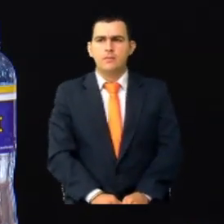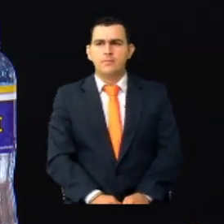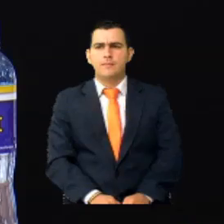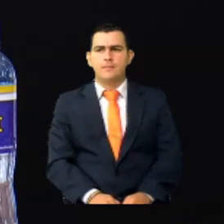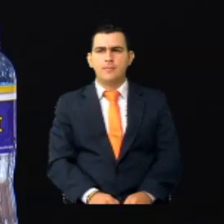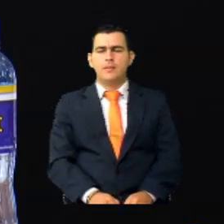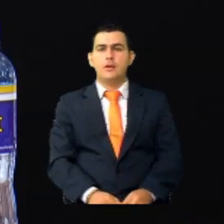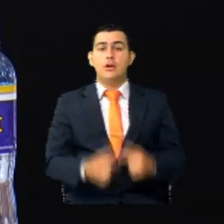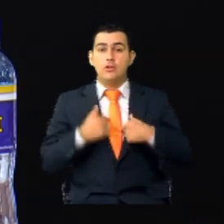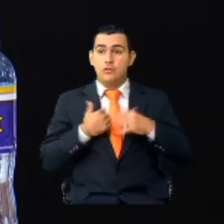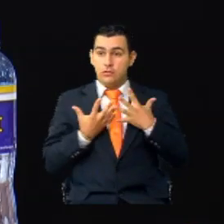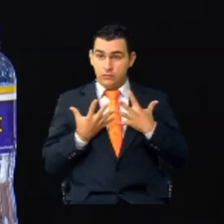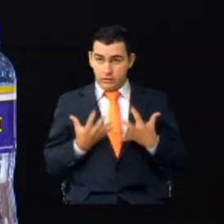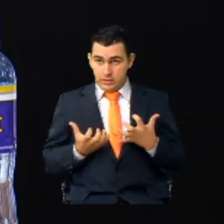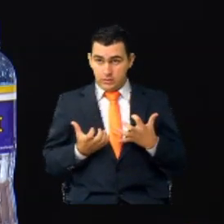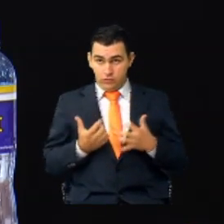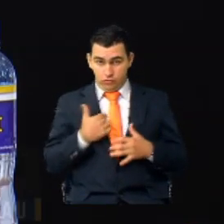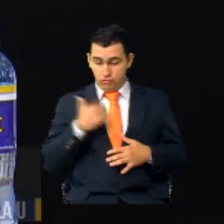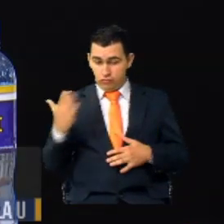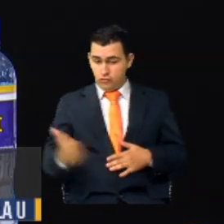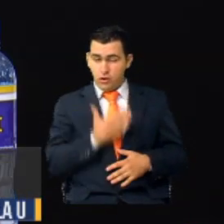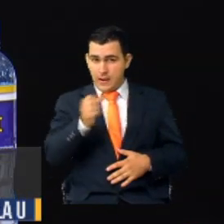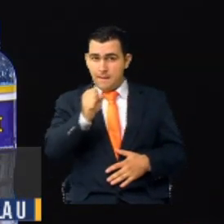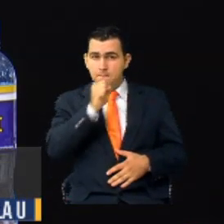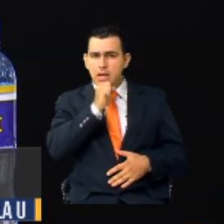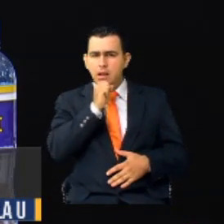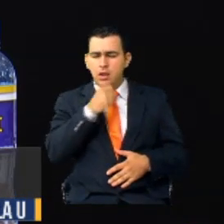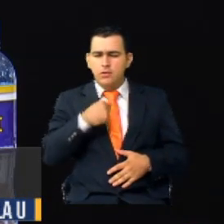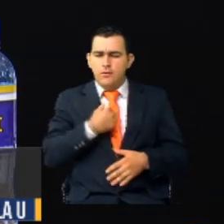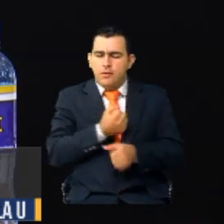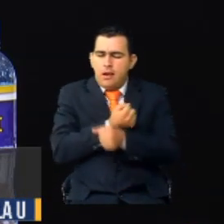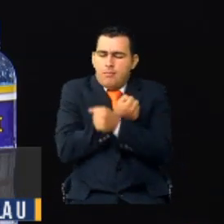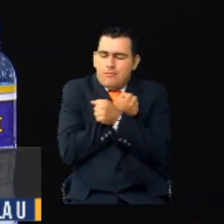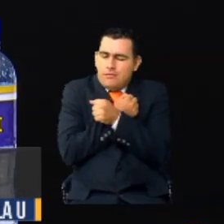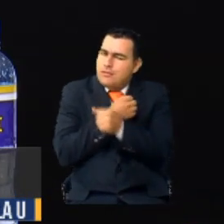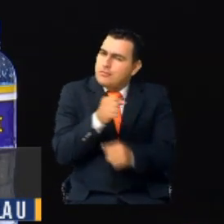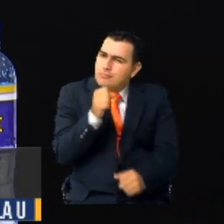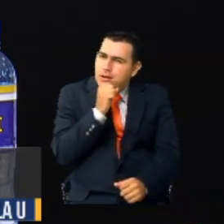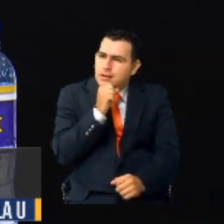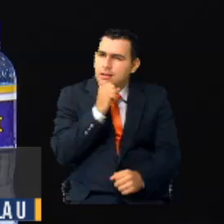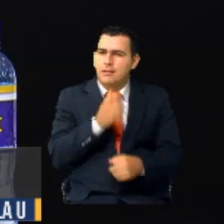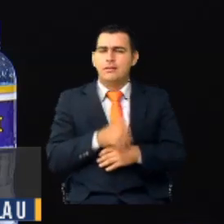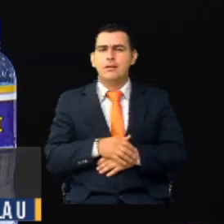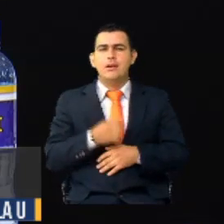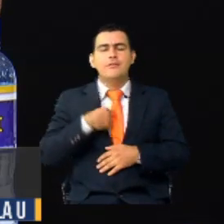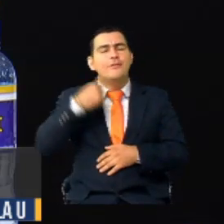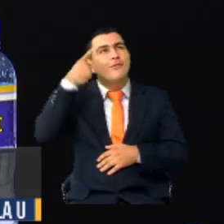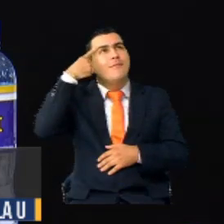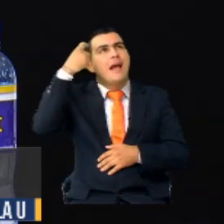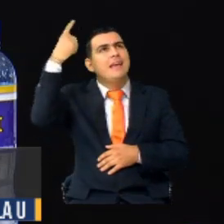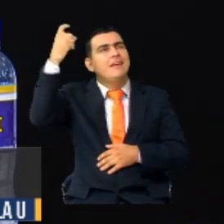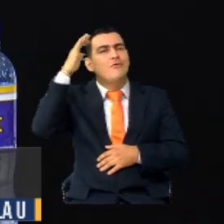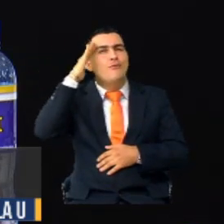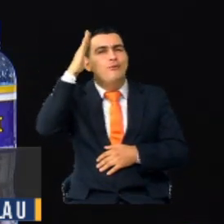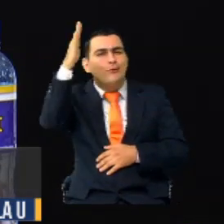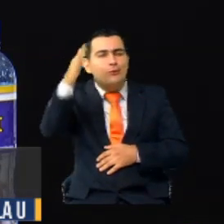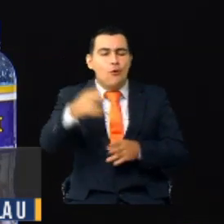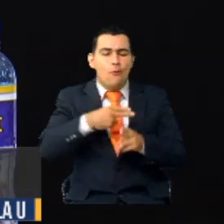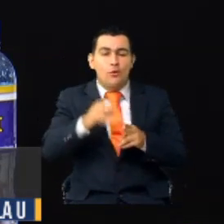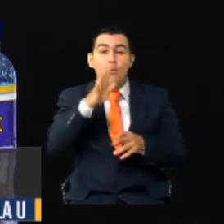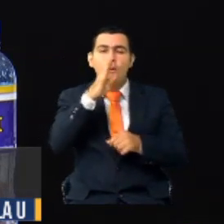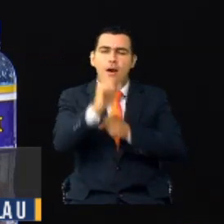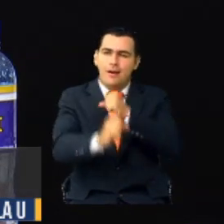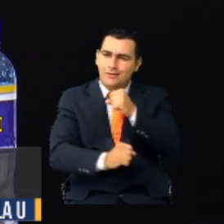Yo soy barranqueña y amo profundamente mi tierra. La imagino, la visualizo en los próximos